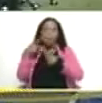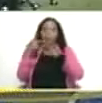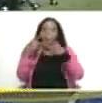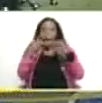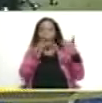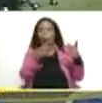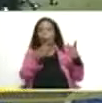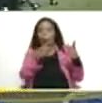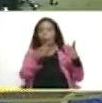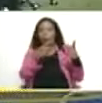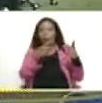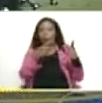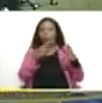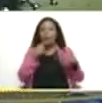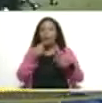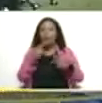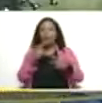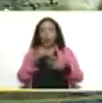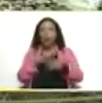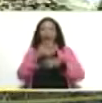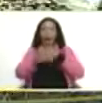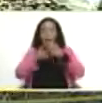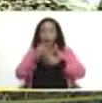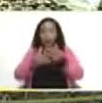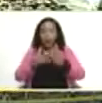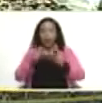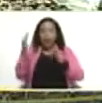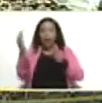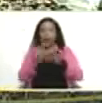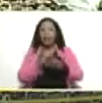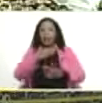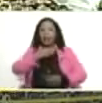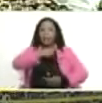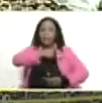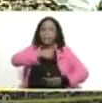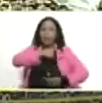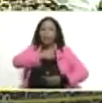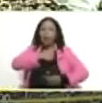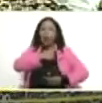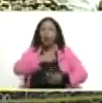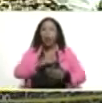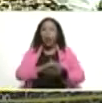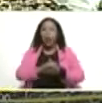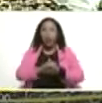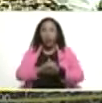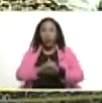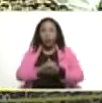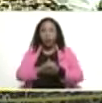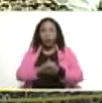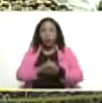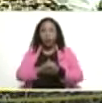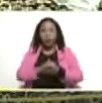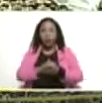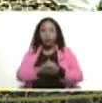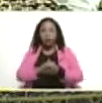que trata de desmoralizar, de desunir, ¿ah?, de desfigurar.